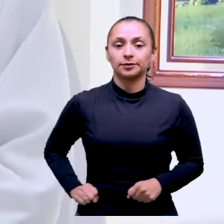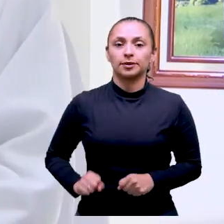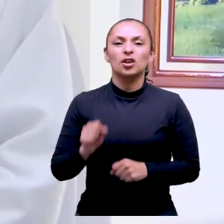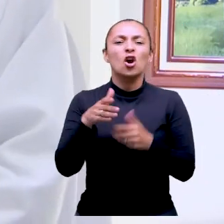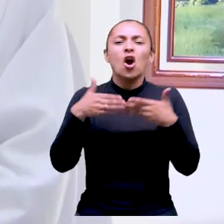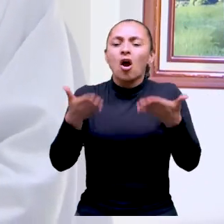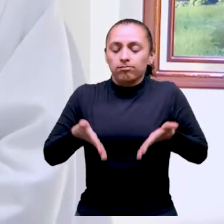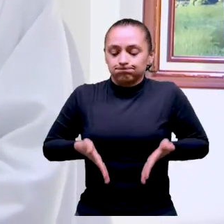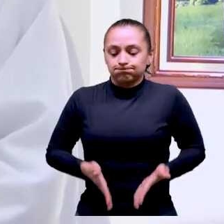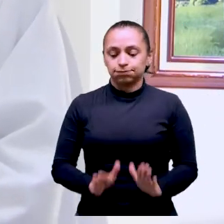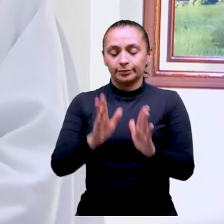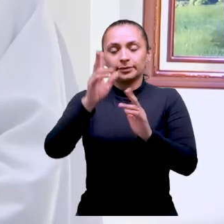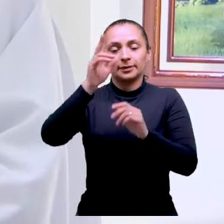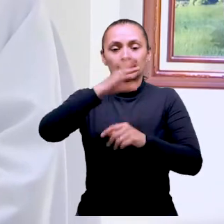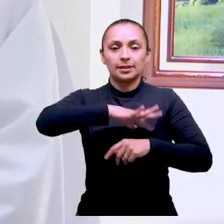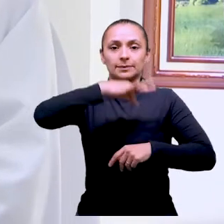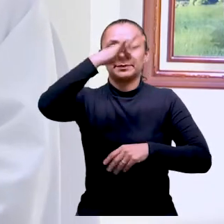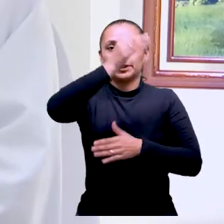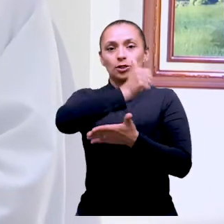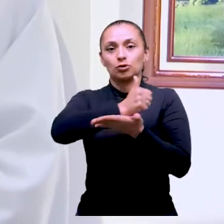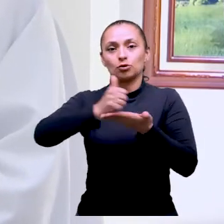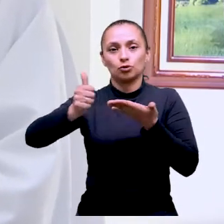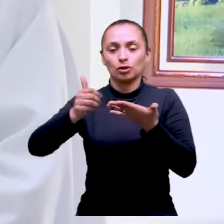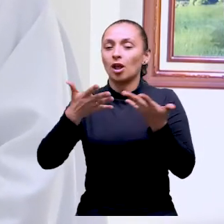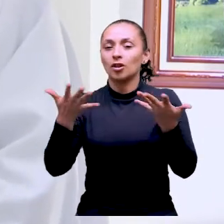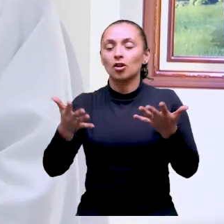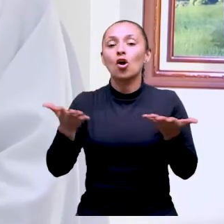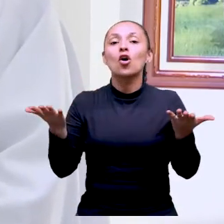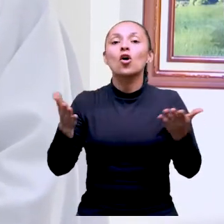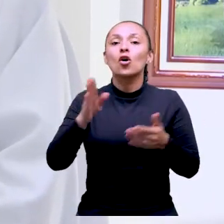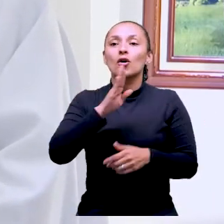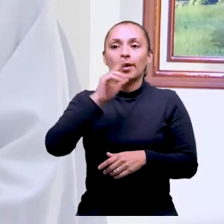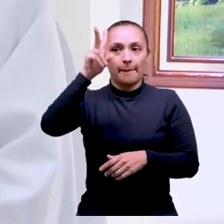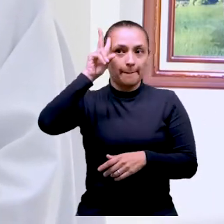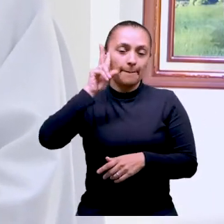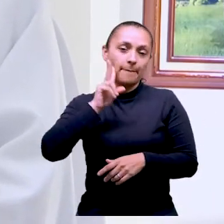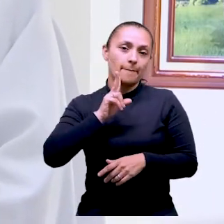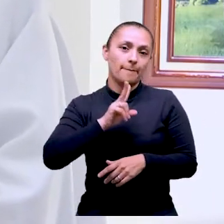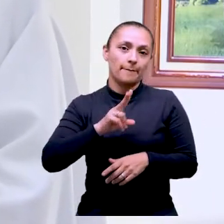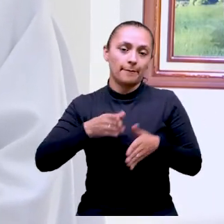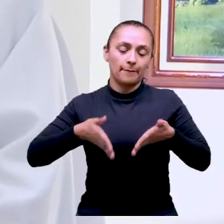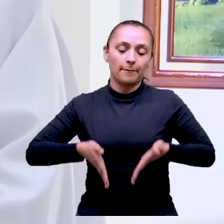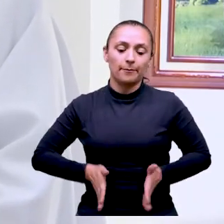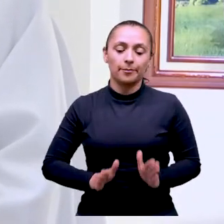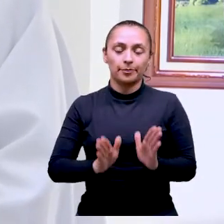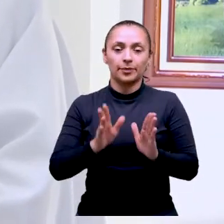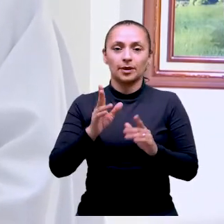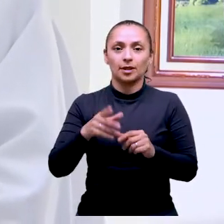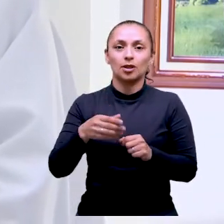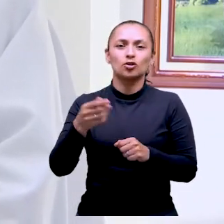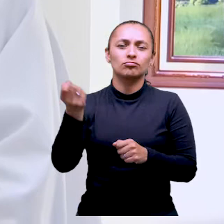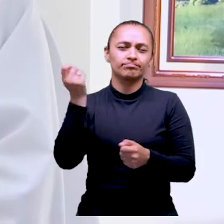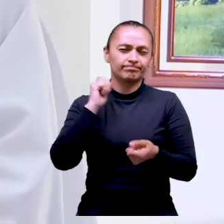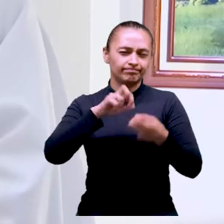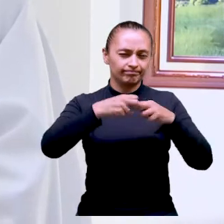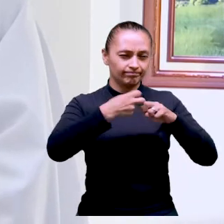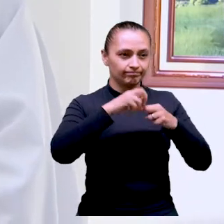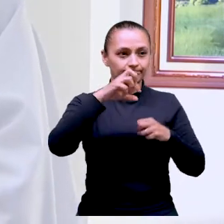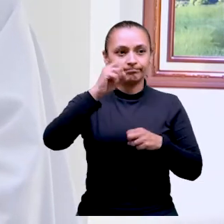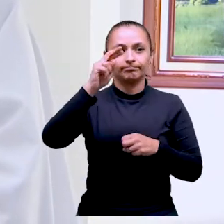nuestro señor que fue concebido por obra y gracia del espíritu santo nació de santamaría